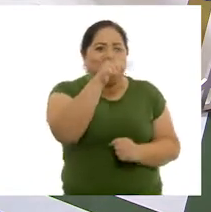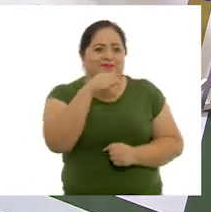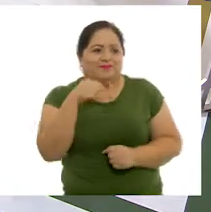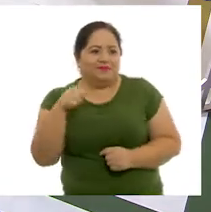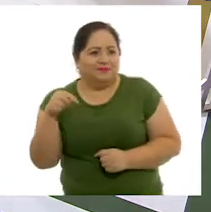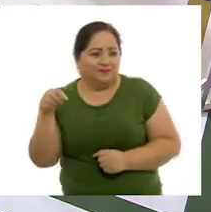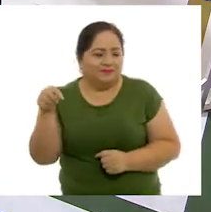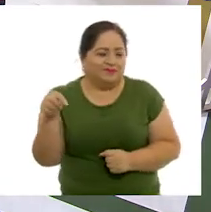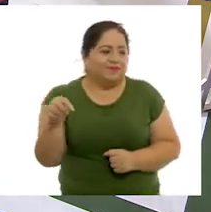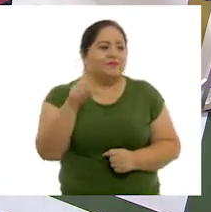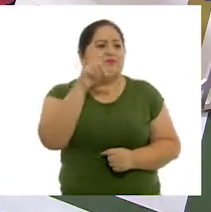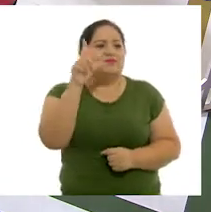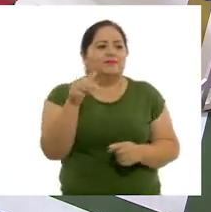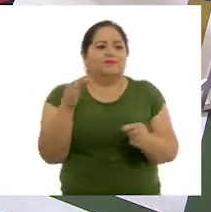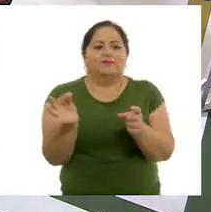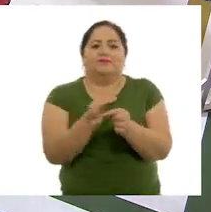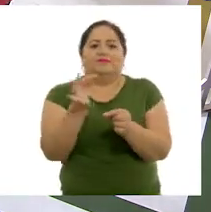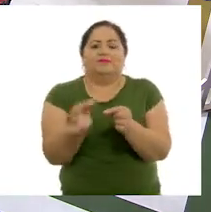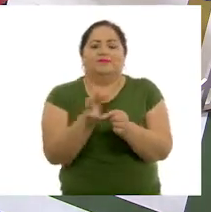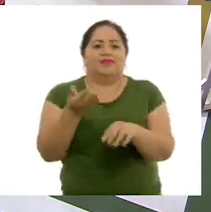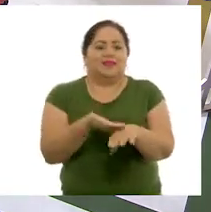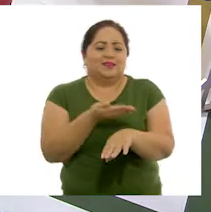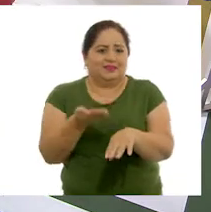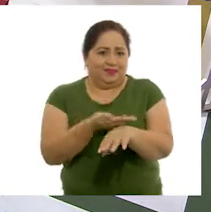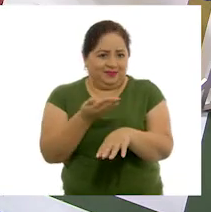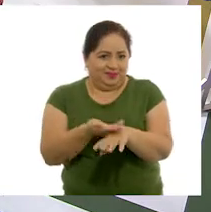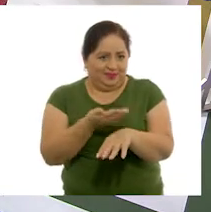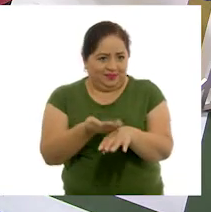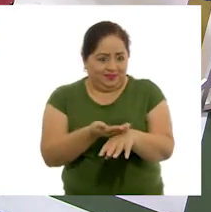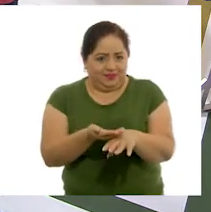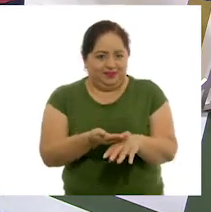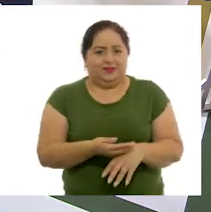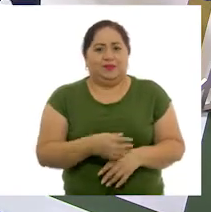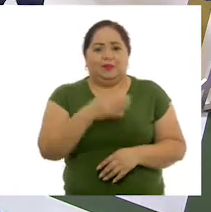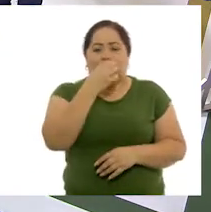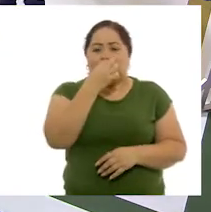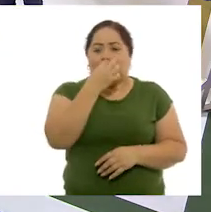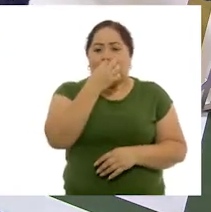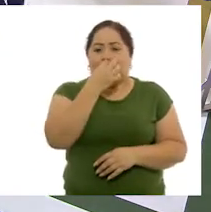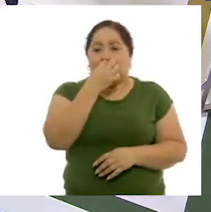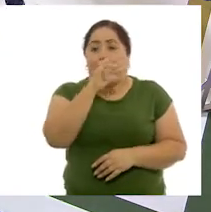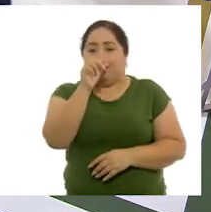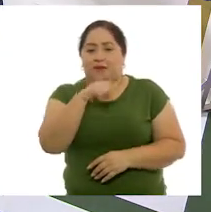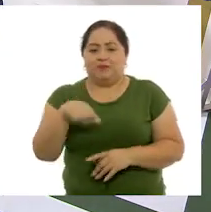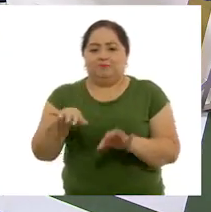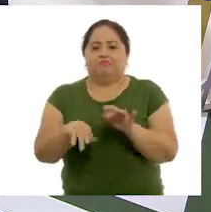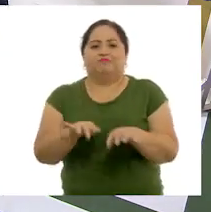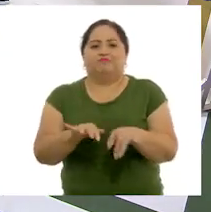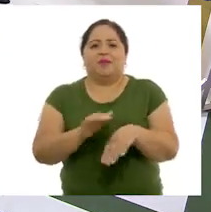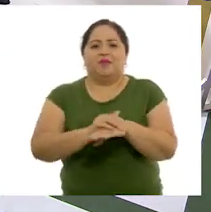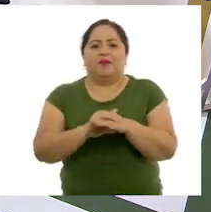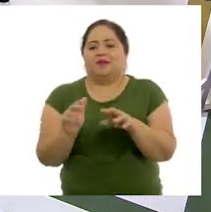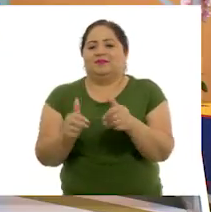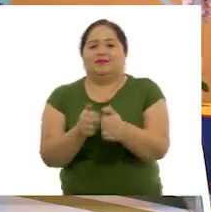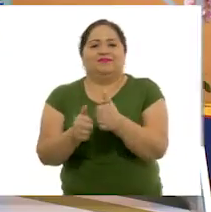desplazamos y a coser una calceta. La calceta. Nos desplazamos a chatear con las